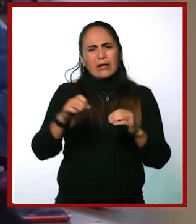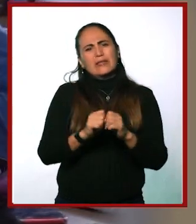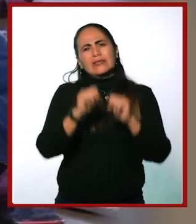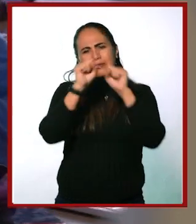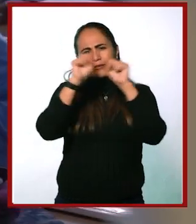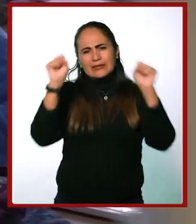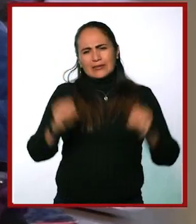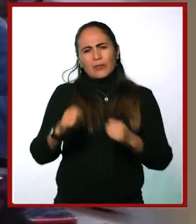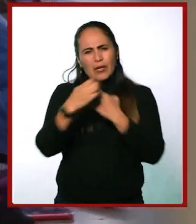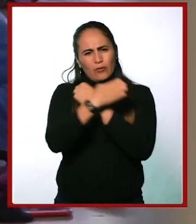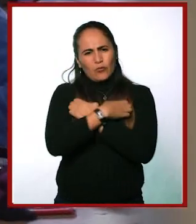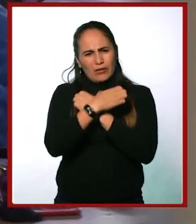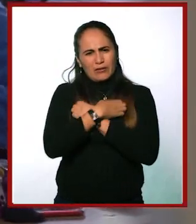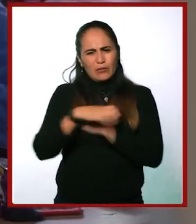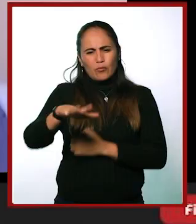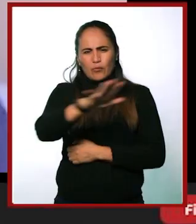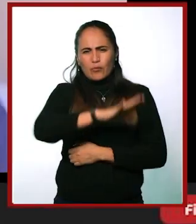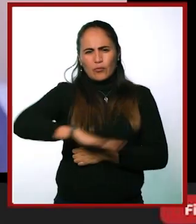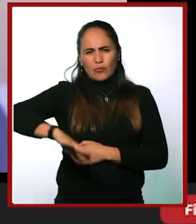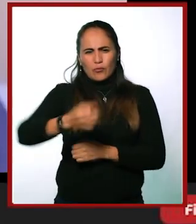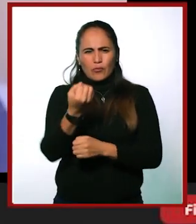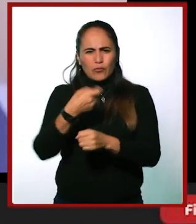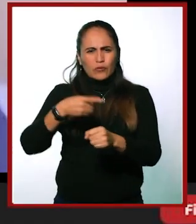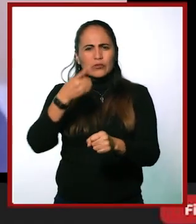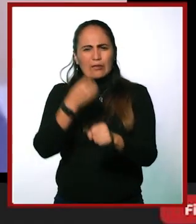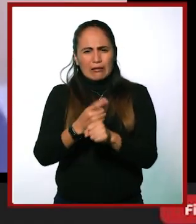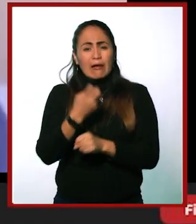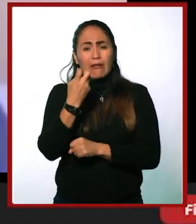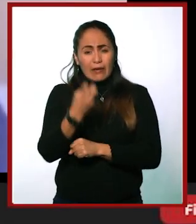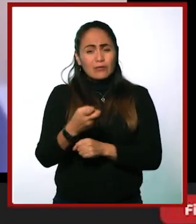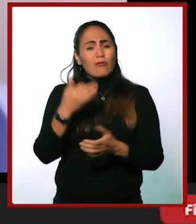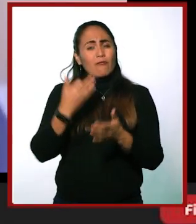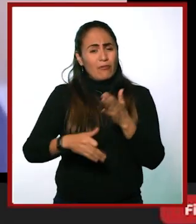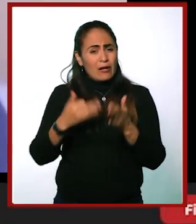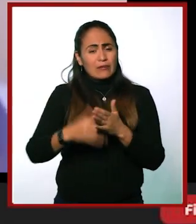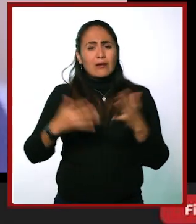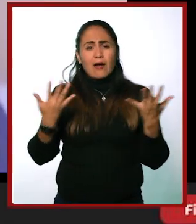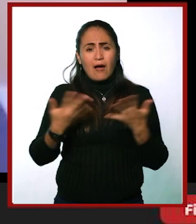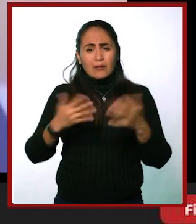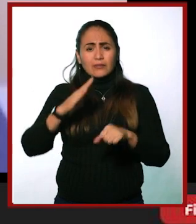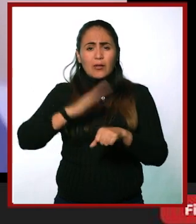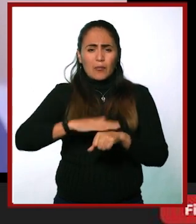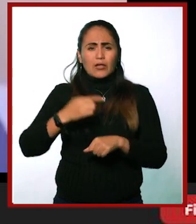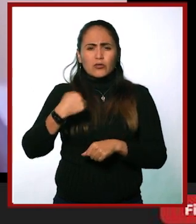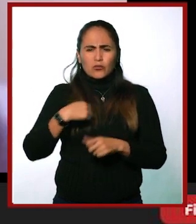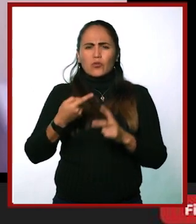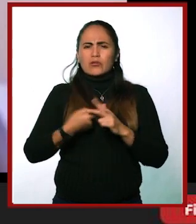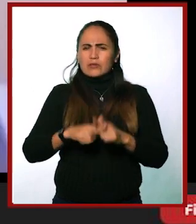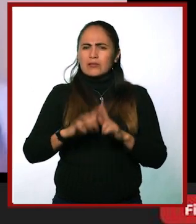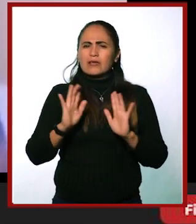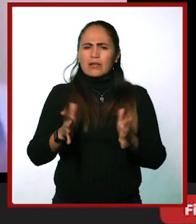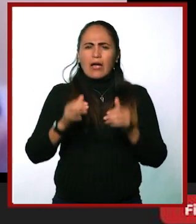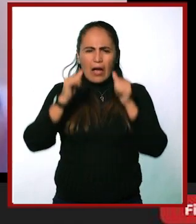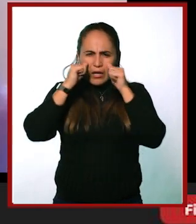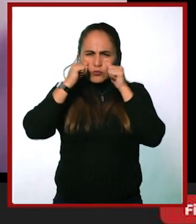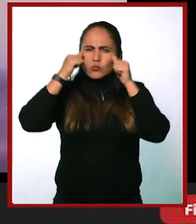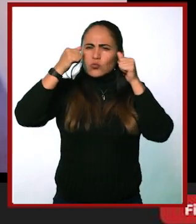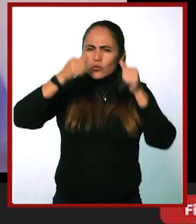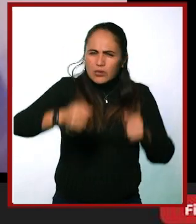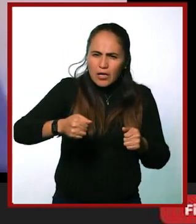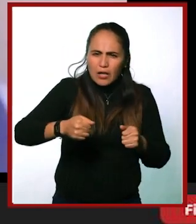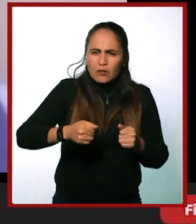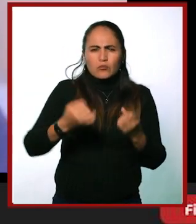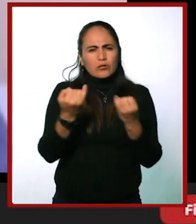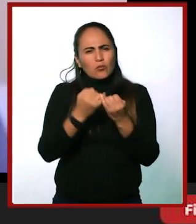del sistema educativo y de la sociedad. Y ahí creo que hay mucho por hacer. Yo empezaría por escucharlos, empezaría por hacer